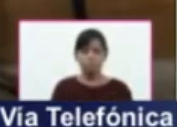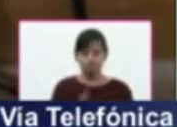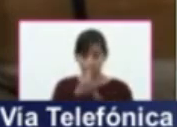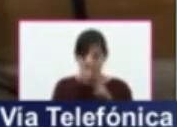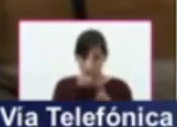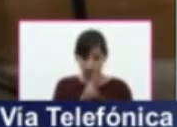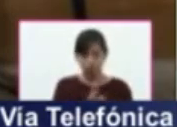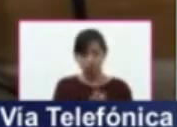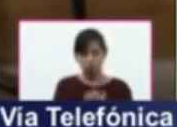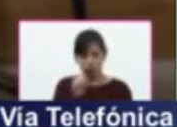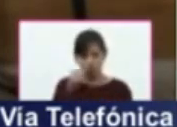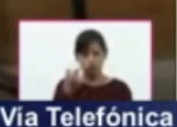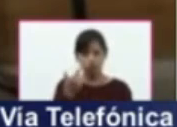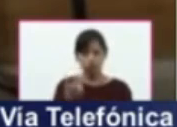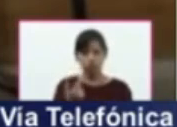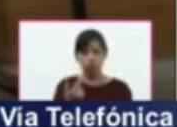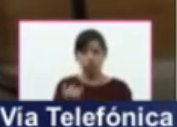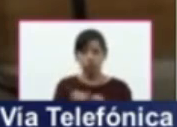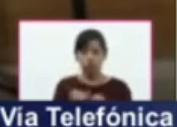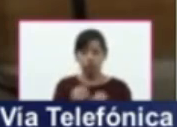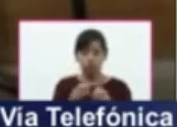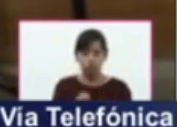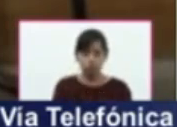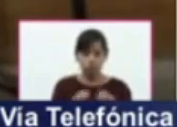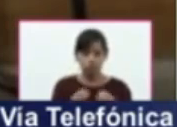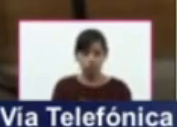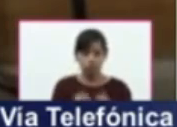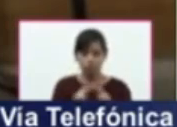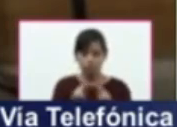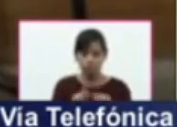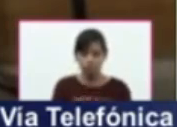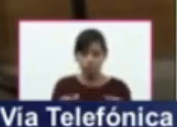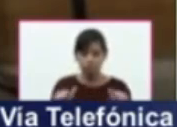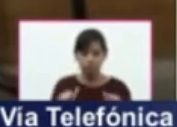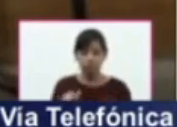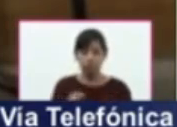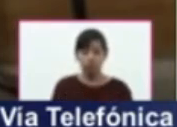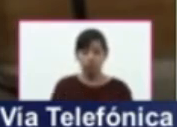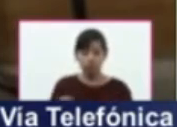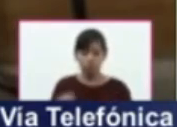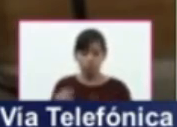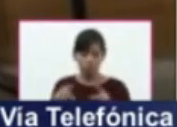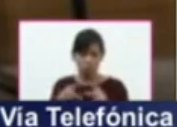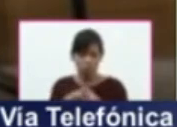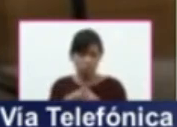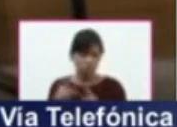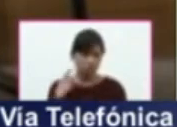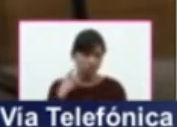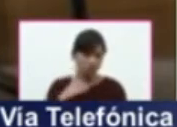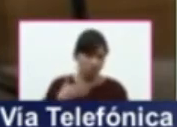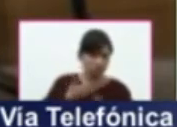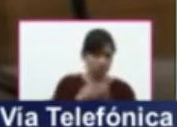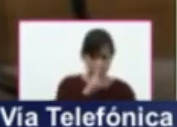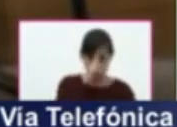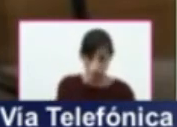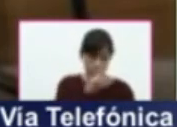están manejando que el 78% del pueblo de México está a favor de la reforma. Amigos,